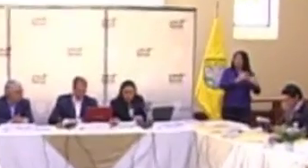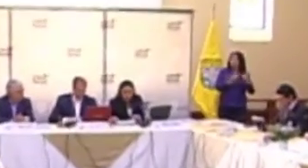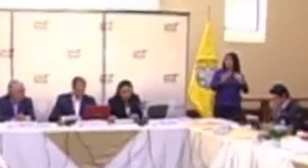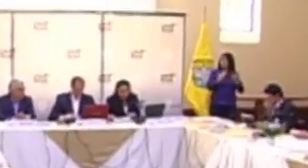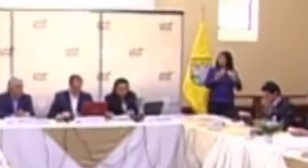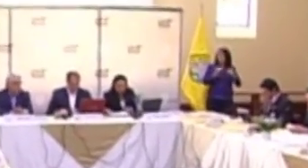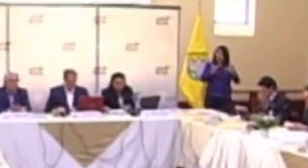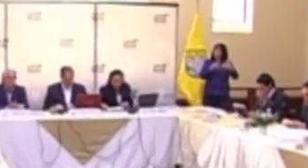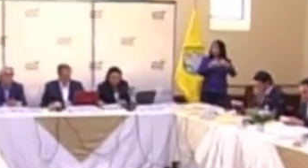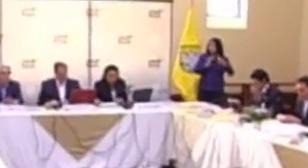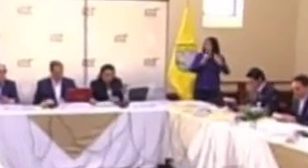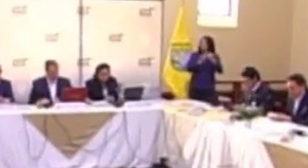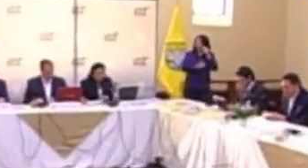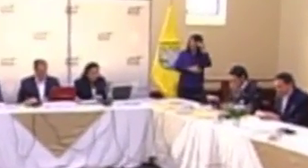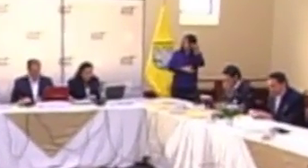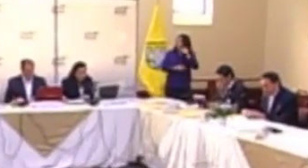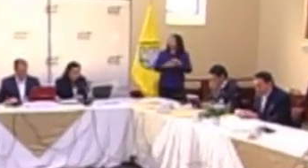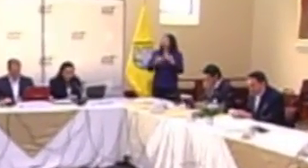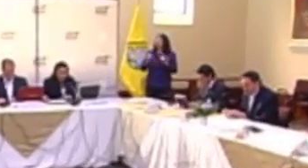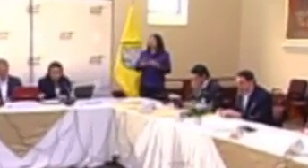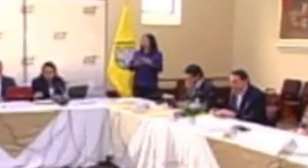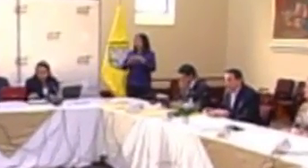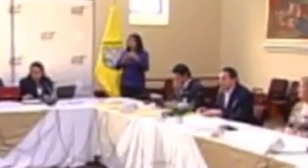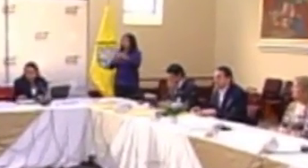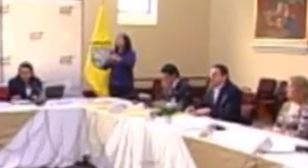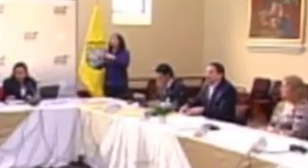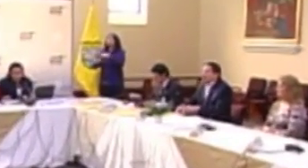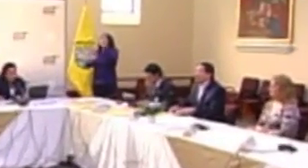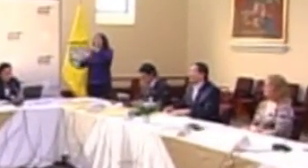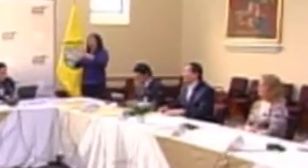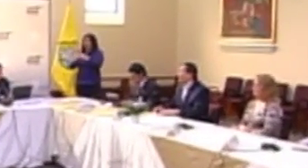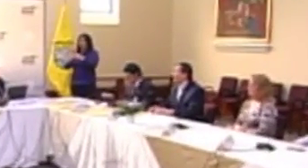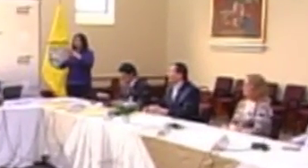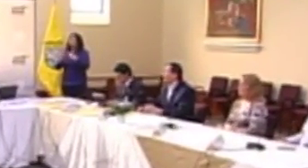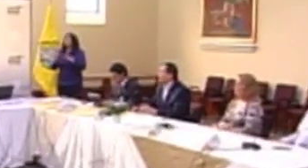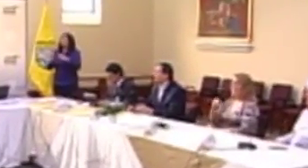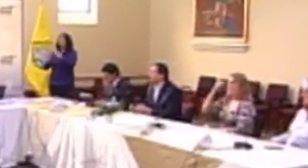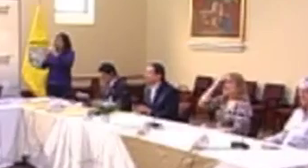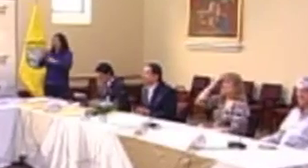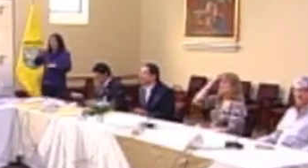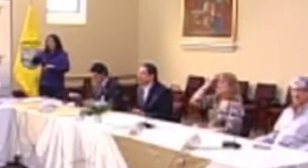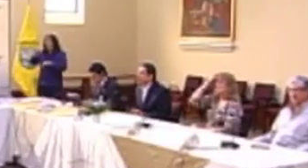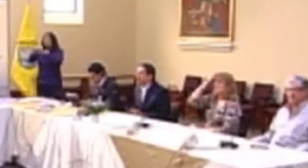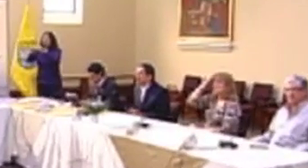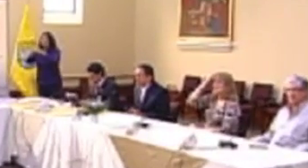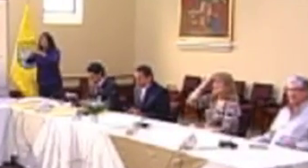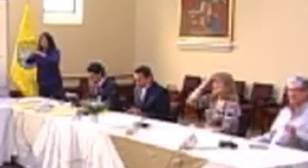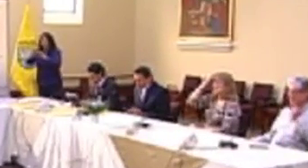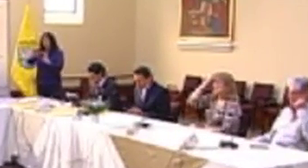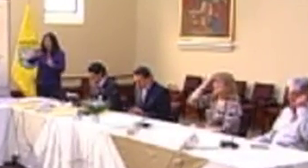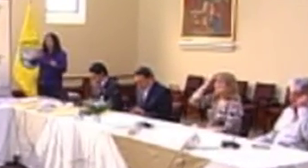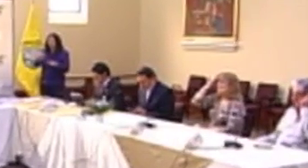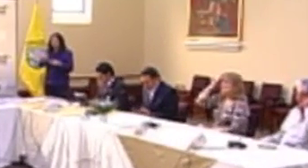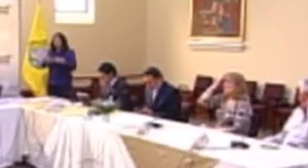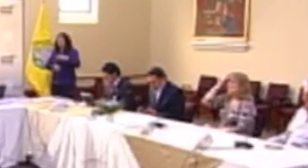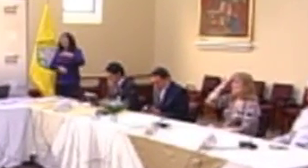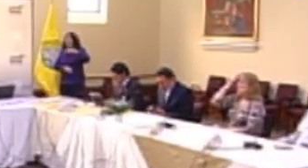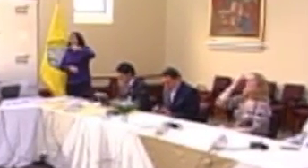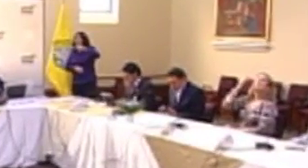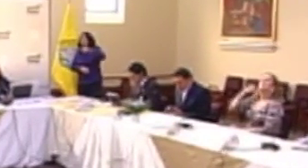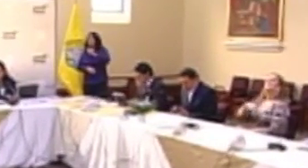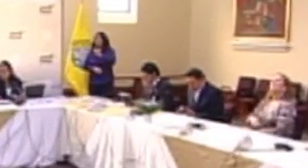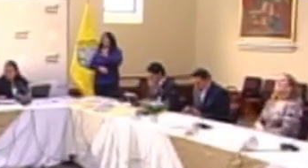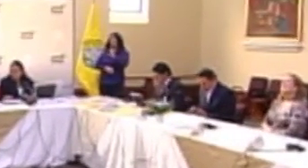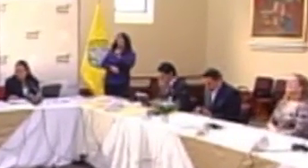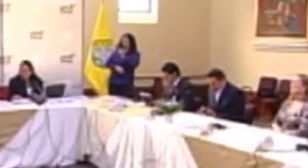Consejillo. Como orden del día tenemos proyecto de ordenanza que regula el tope máximo de incremento sobre las tasas